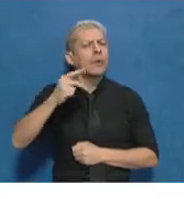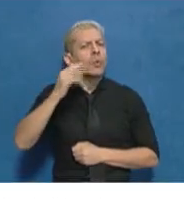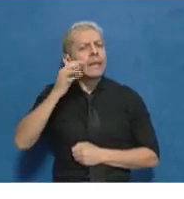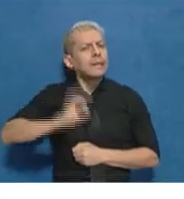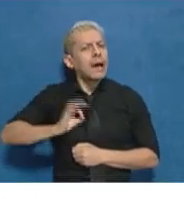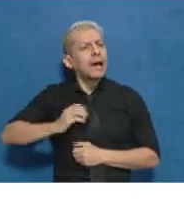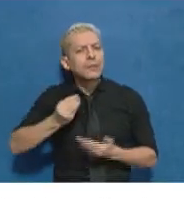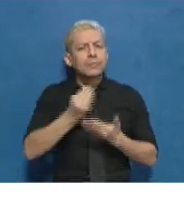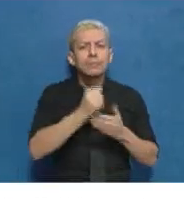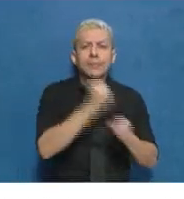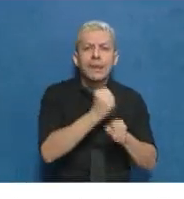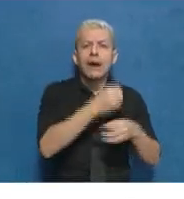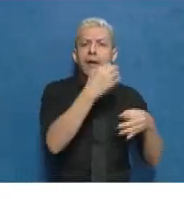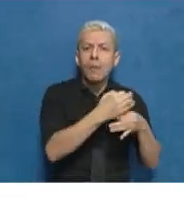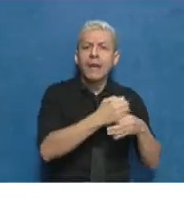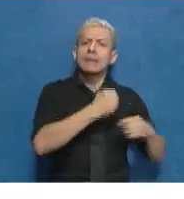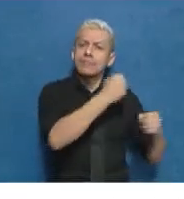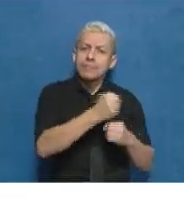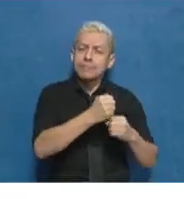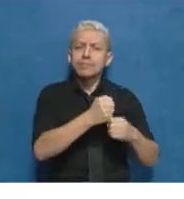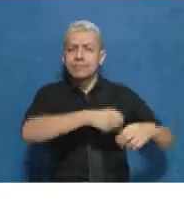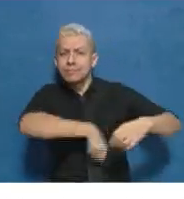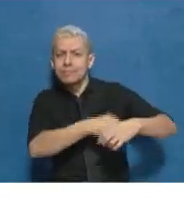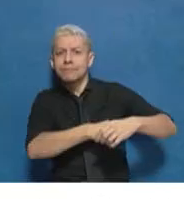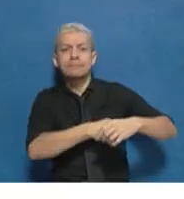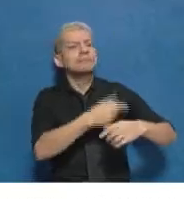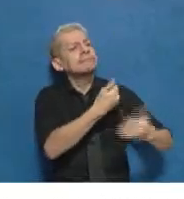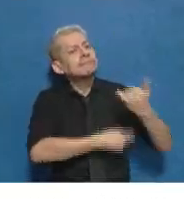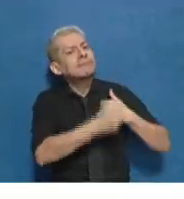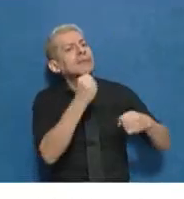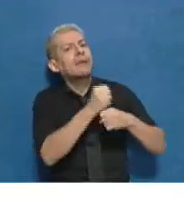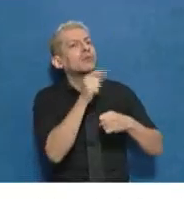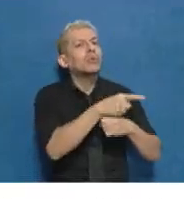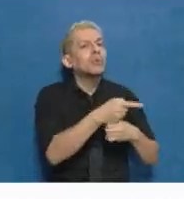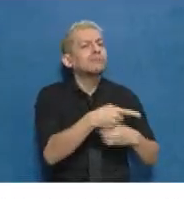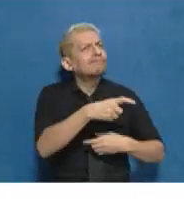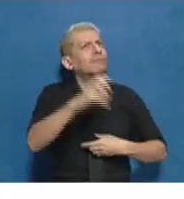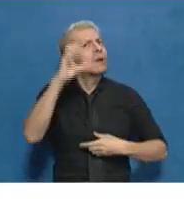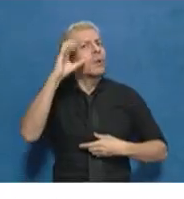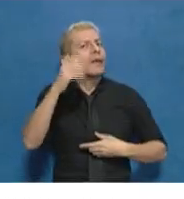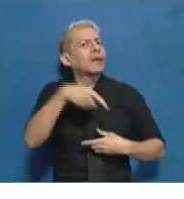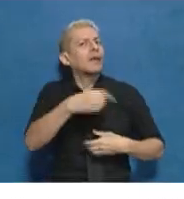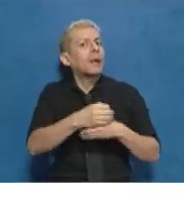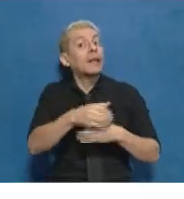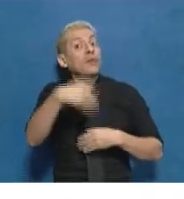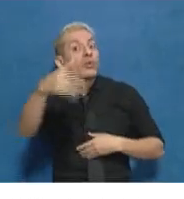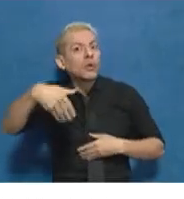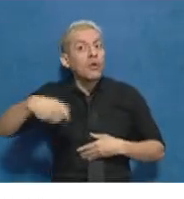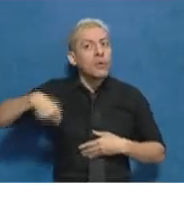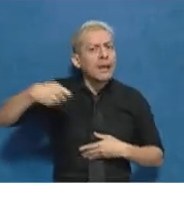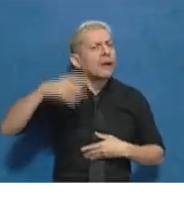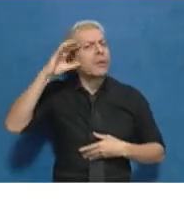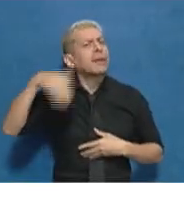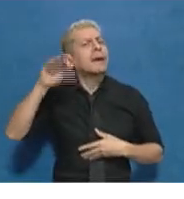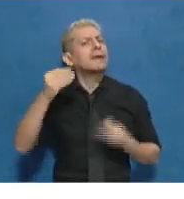escuela. Estábamos hablando de todo lo que te deja a vos este trabajo. ¿Qué es lo que más vas a recordar de esta escuela después cuando te jubiles? Y